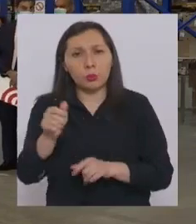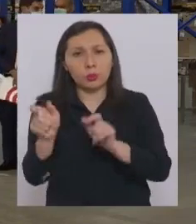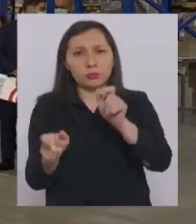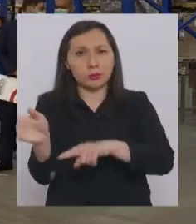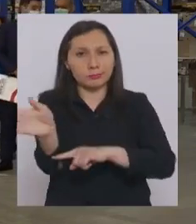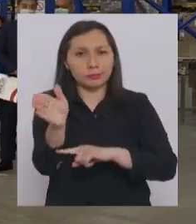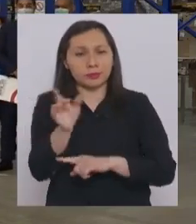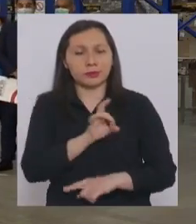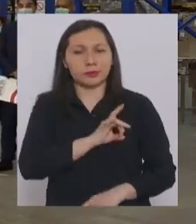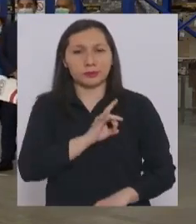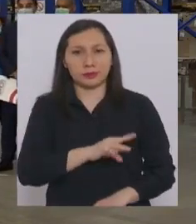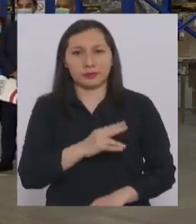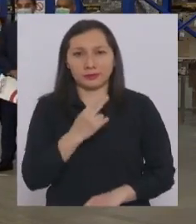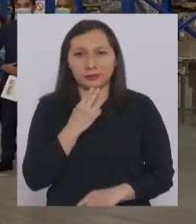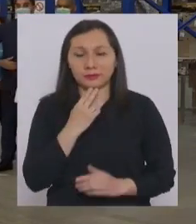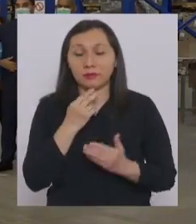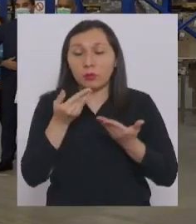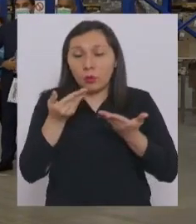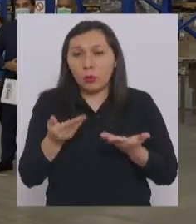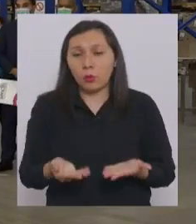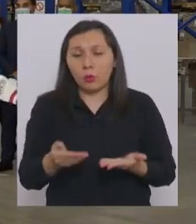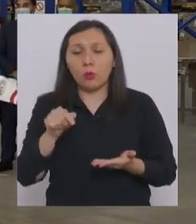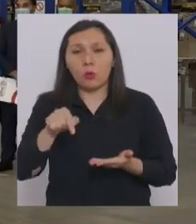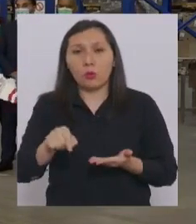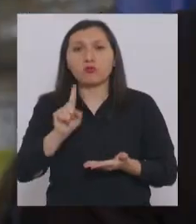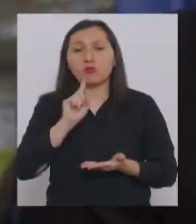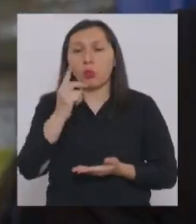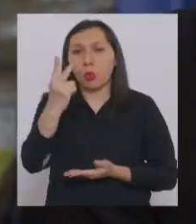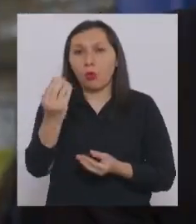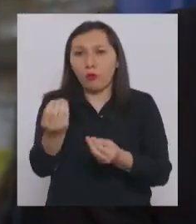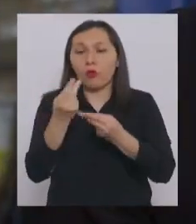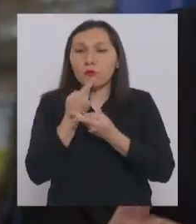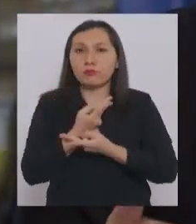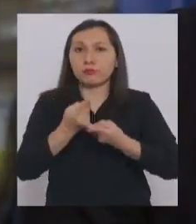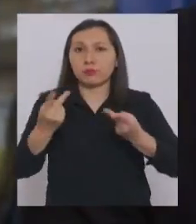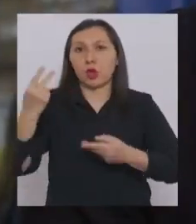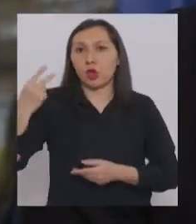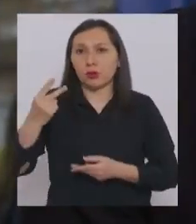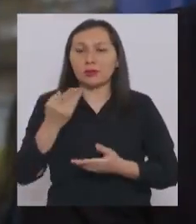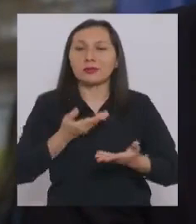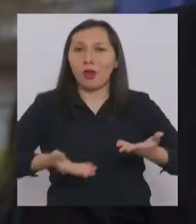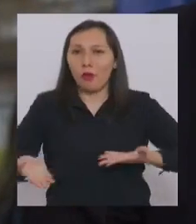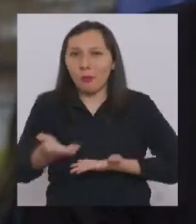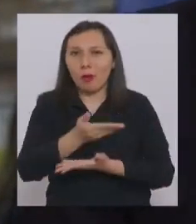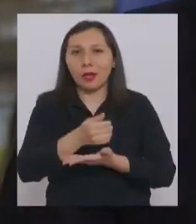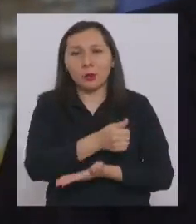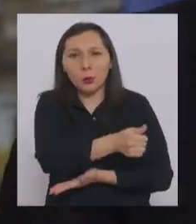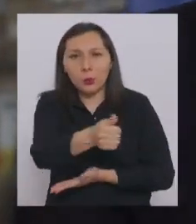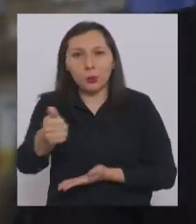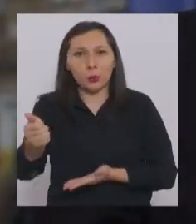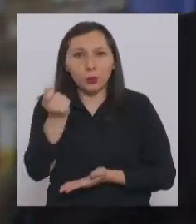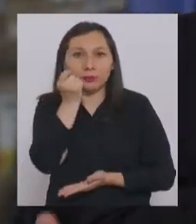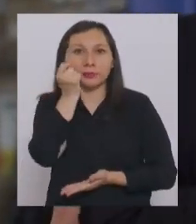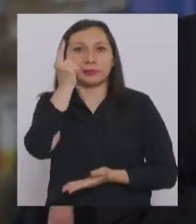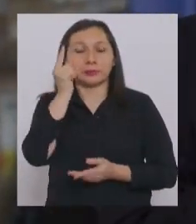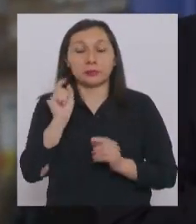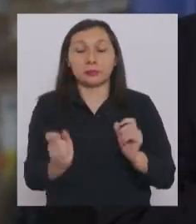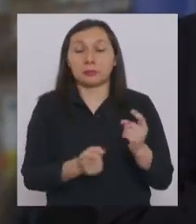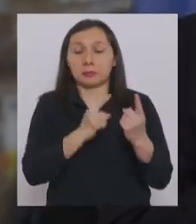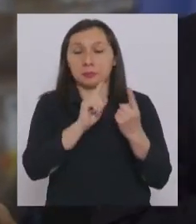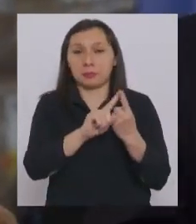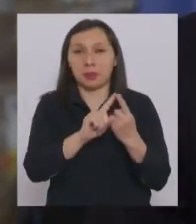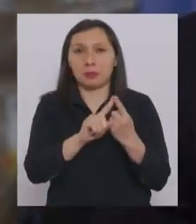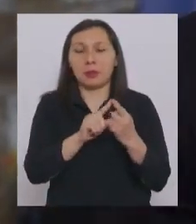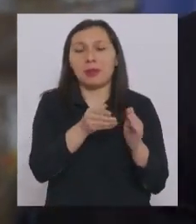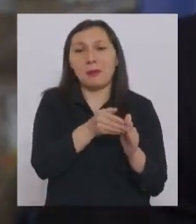compatriotas, porque hoy tenemos dos buenas noticias para compartir con todos ustedes. Primero,